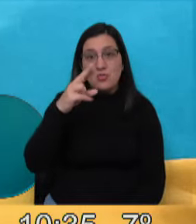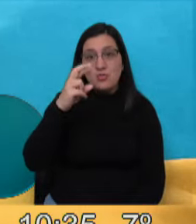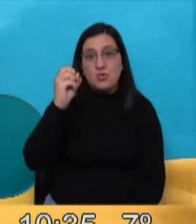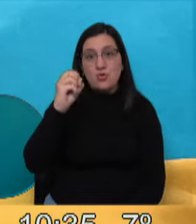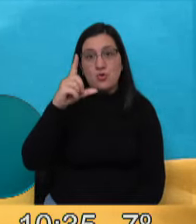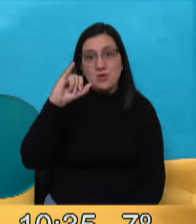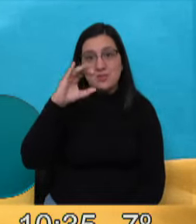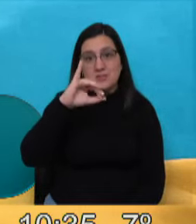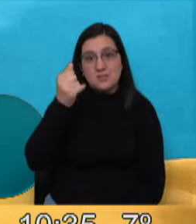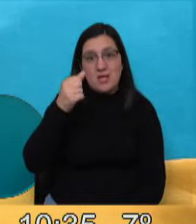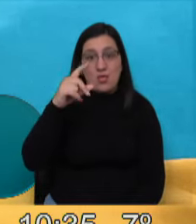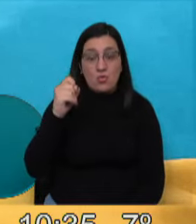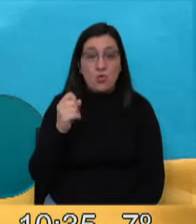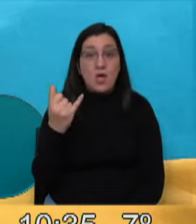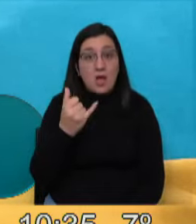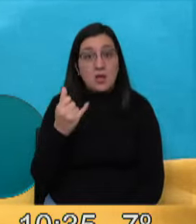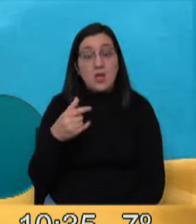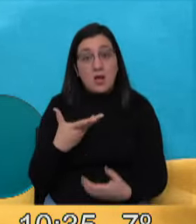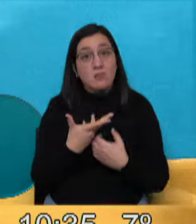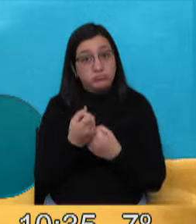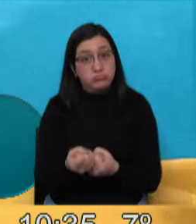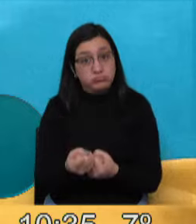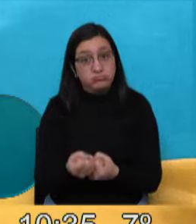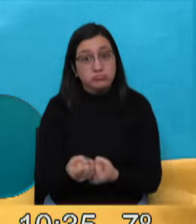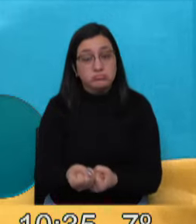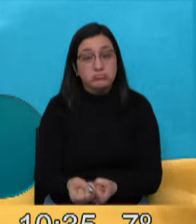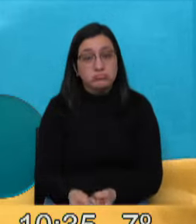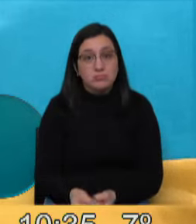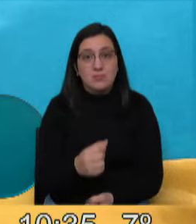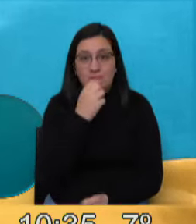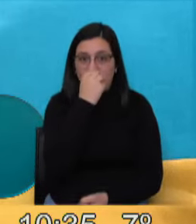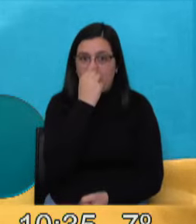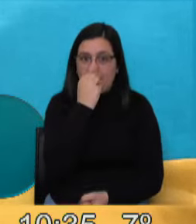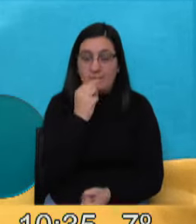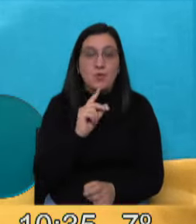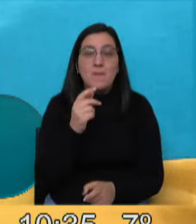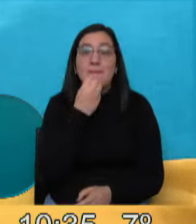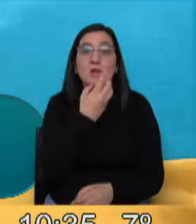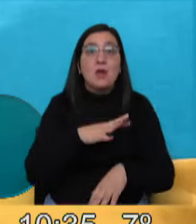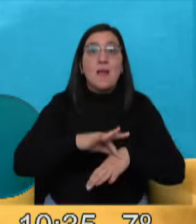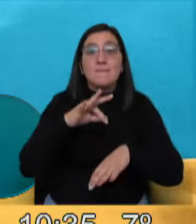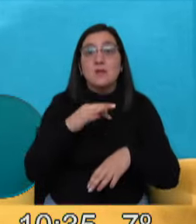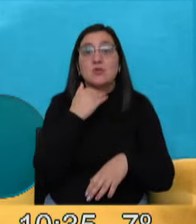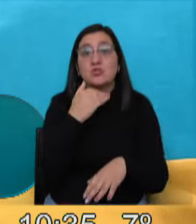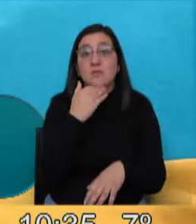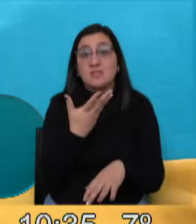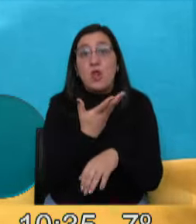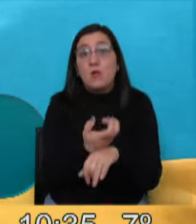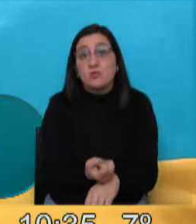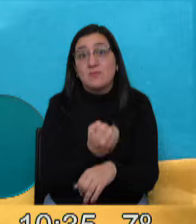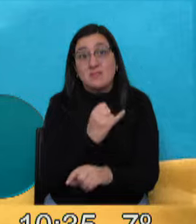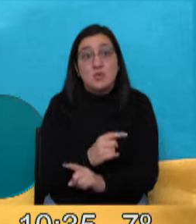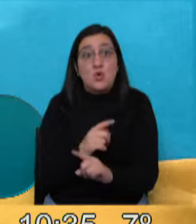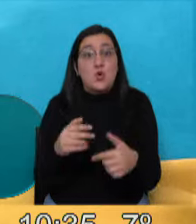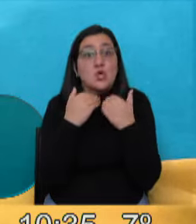buenas evidencias. Hay buenos estudios que respaldan, que ayuda. Ahora, no es tan como te lo venden. O sea, quiero mejorar la piel, lo tomo, no sabes si lo va a absorber de la manera adecuada